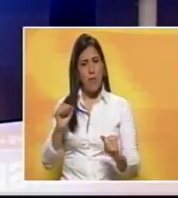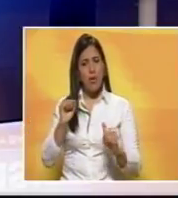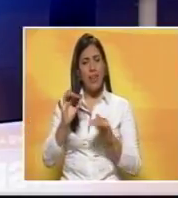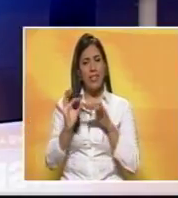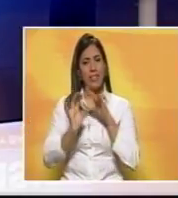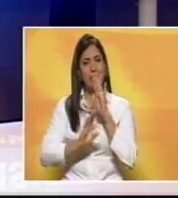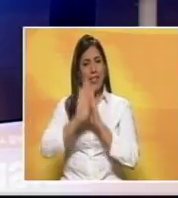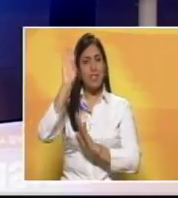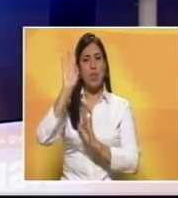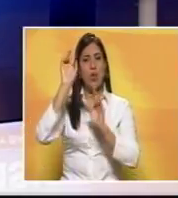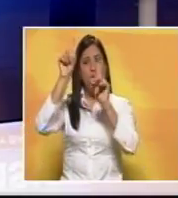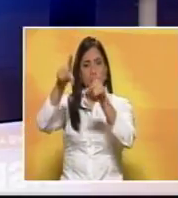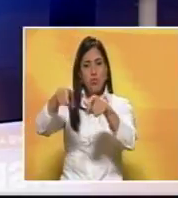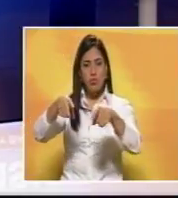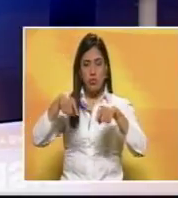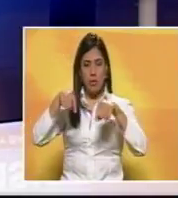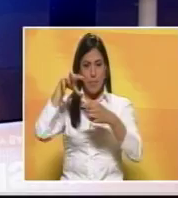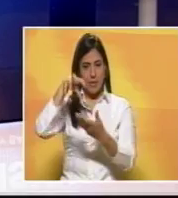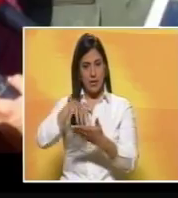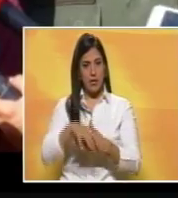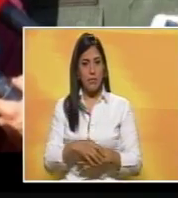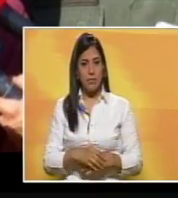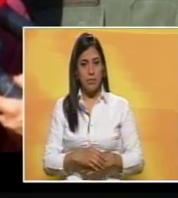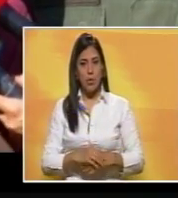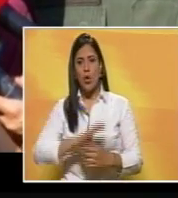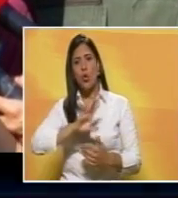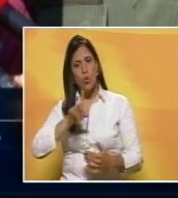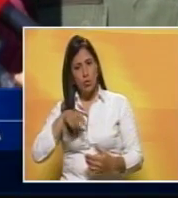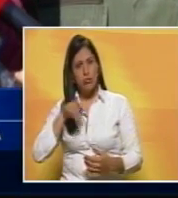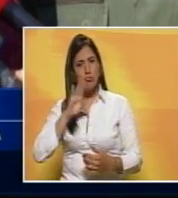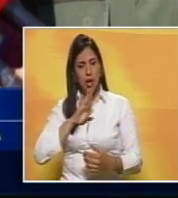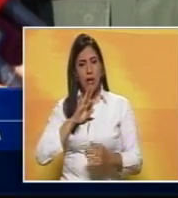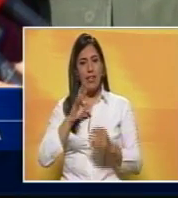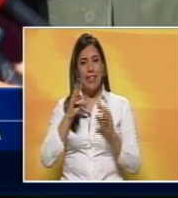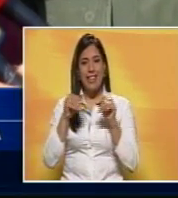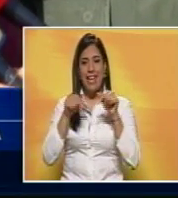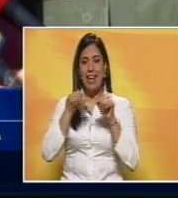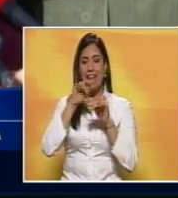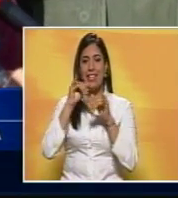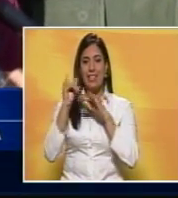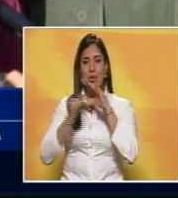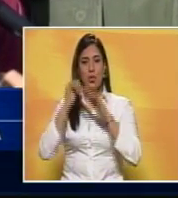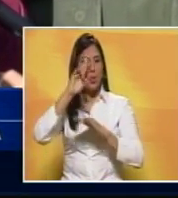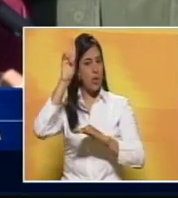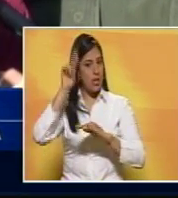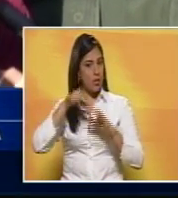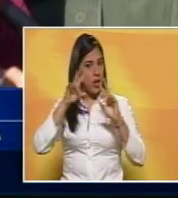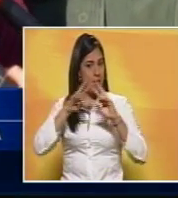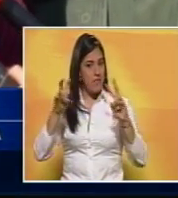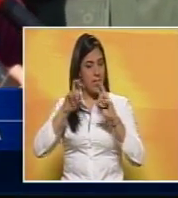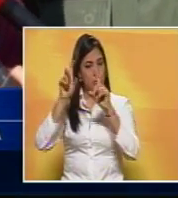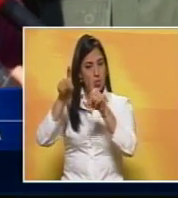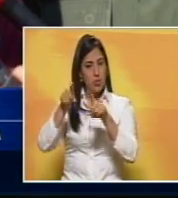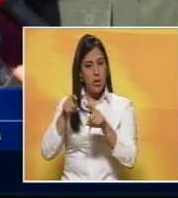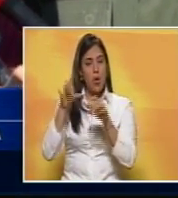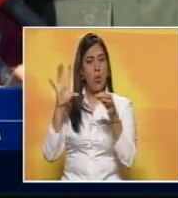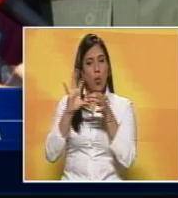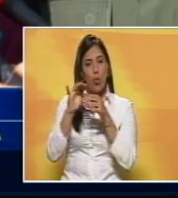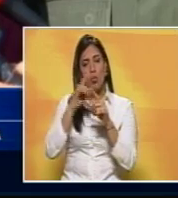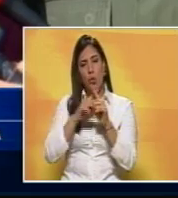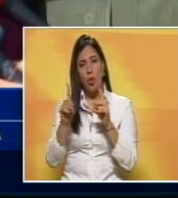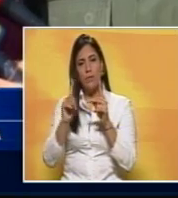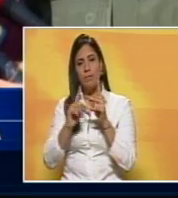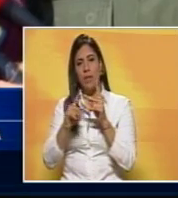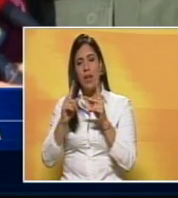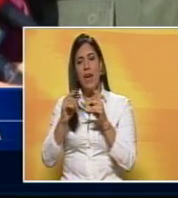desarrollo agroproductivo en la entidad. Estuvimos en los terrenos del Instituto Nacional de Investigaciones Agrícolas, conjuntamente con